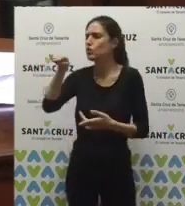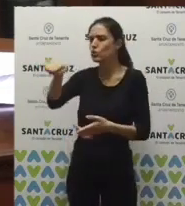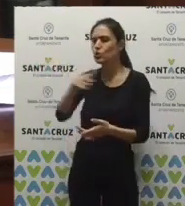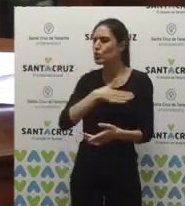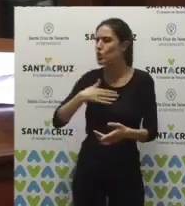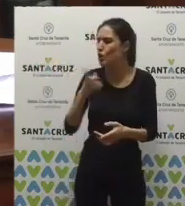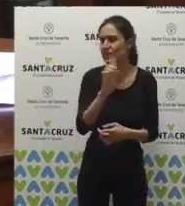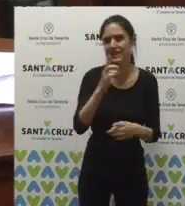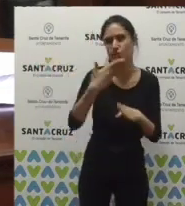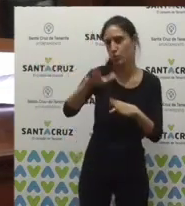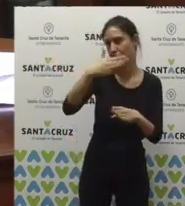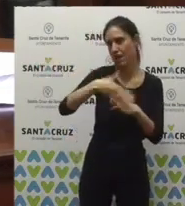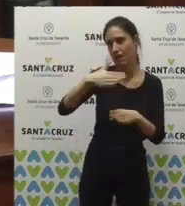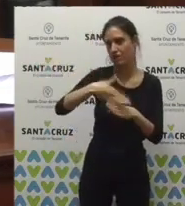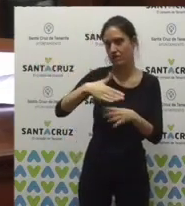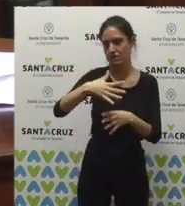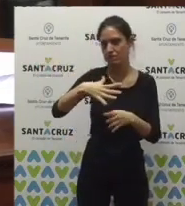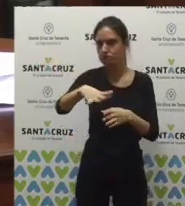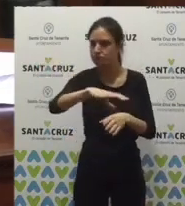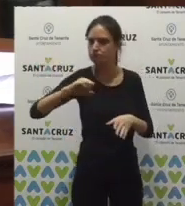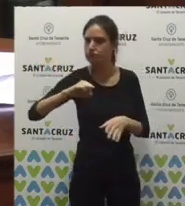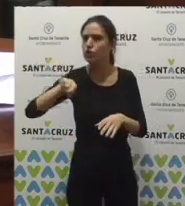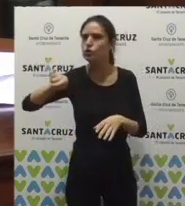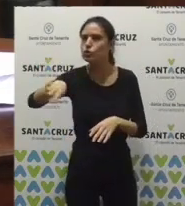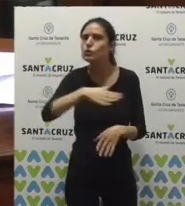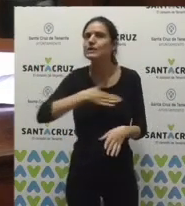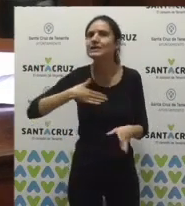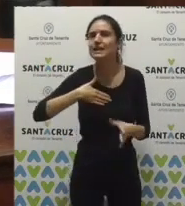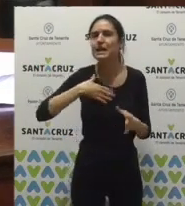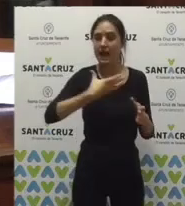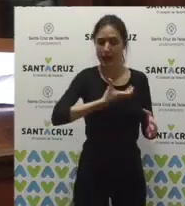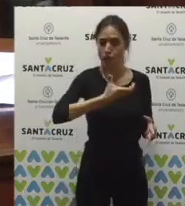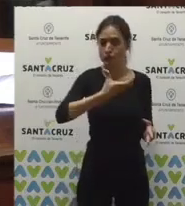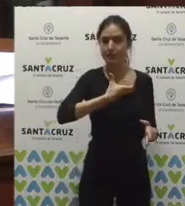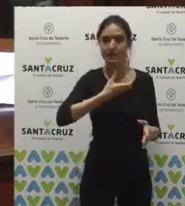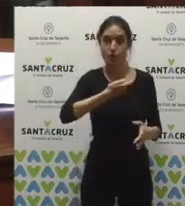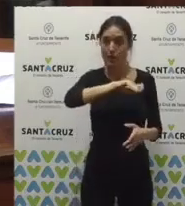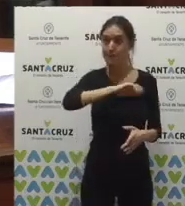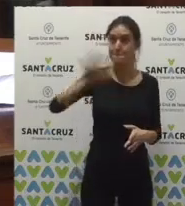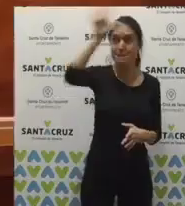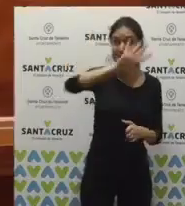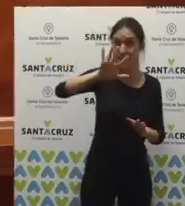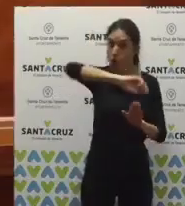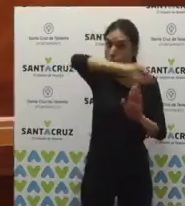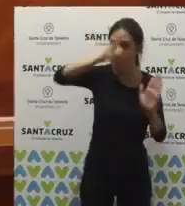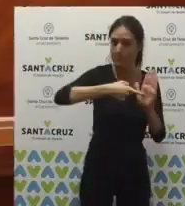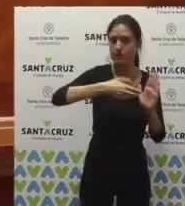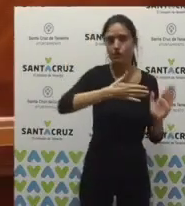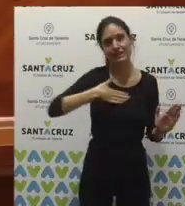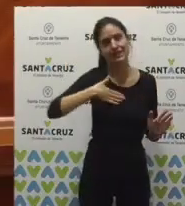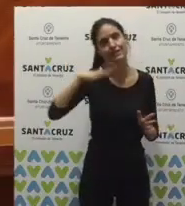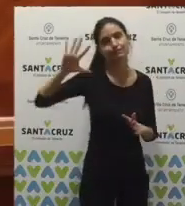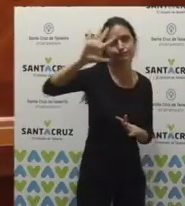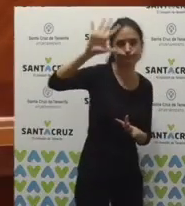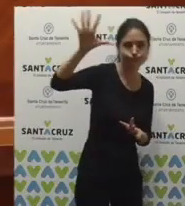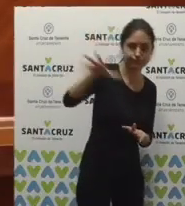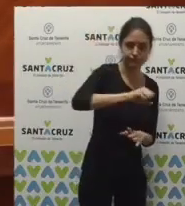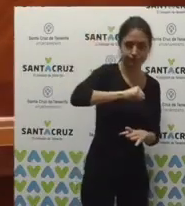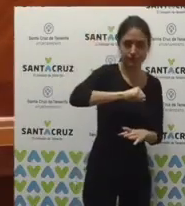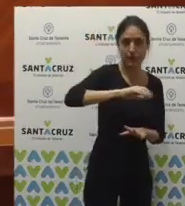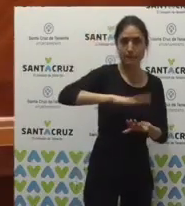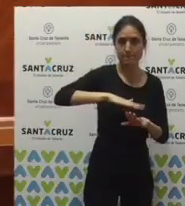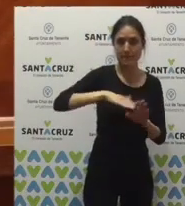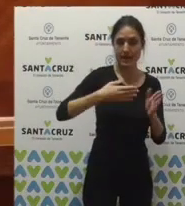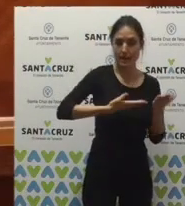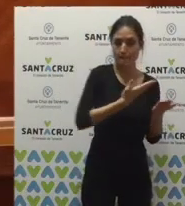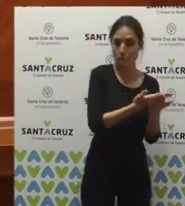superávit santacruz usted quiere disponer del superávit de los ayuntamientos de toda españa para poder sacar adelante todas estas propuestas que